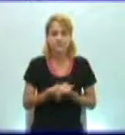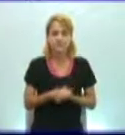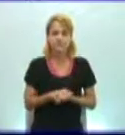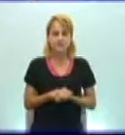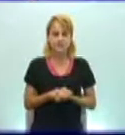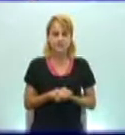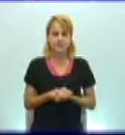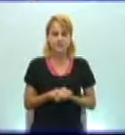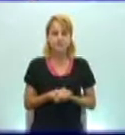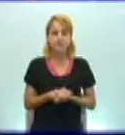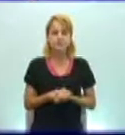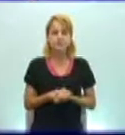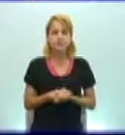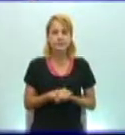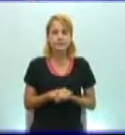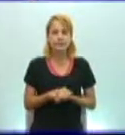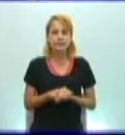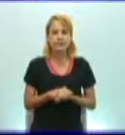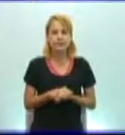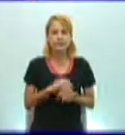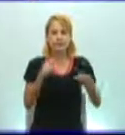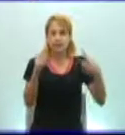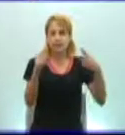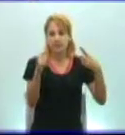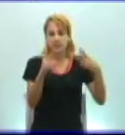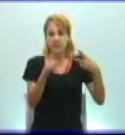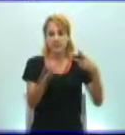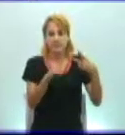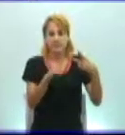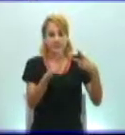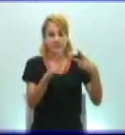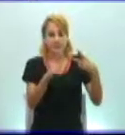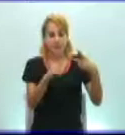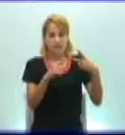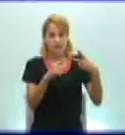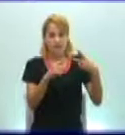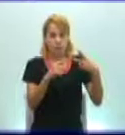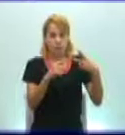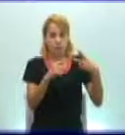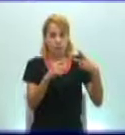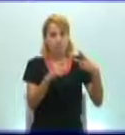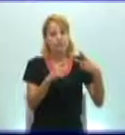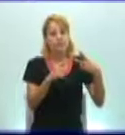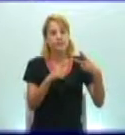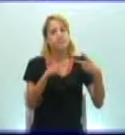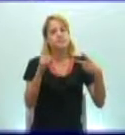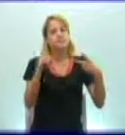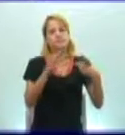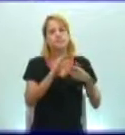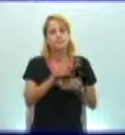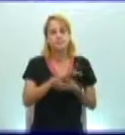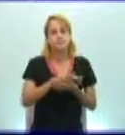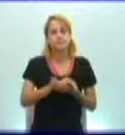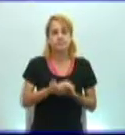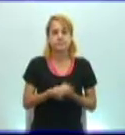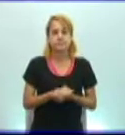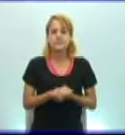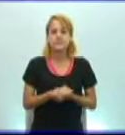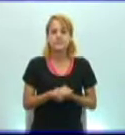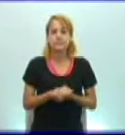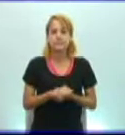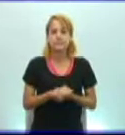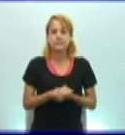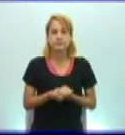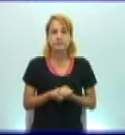las más pequeñas. Y luego tenemos a las raíces fasciculadas, atípicas o fibrosas. Son